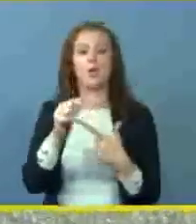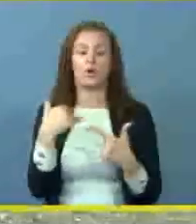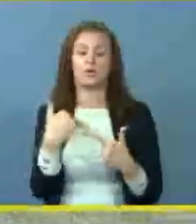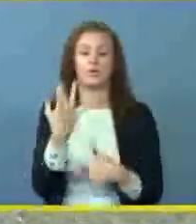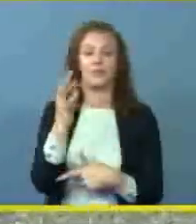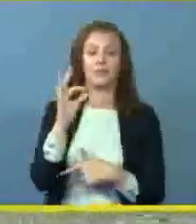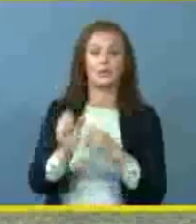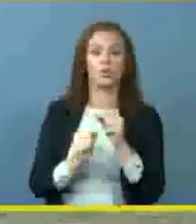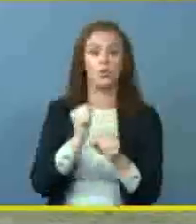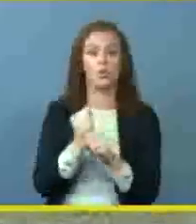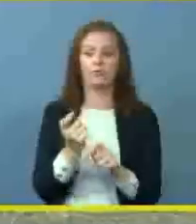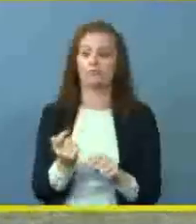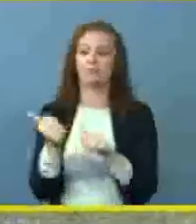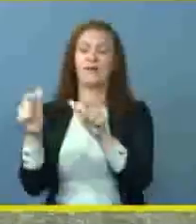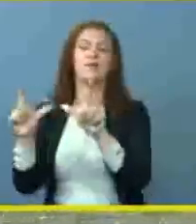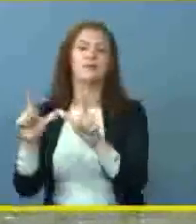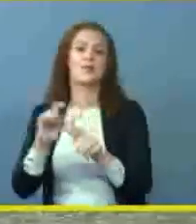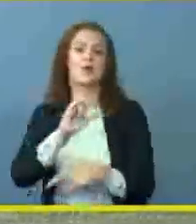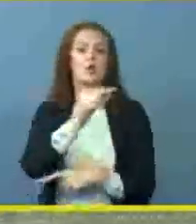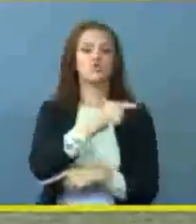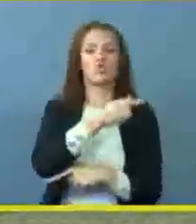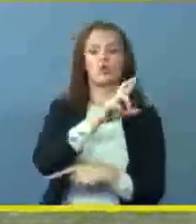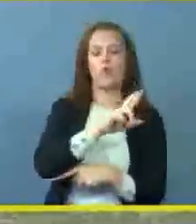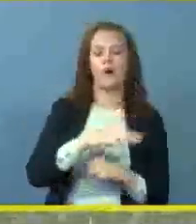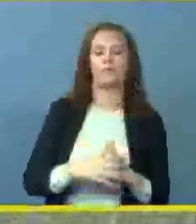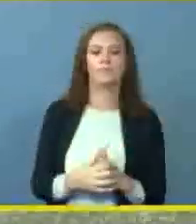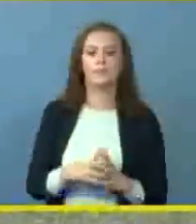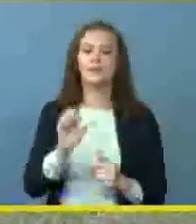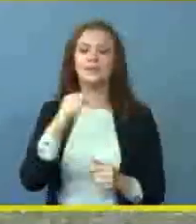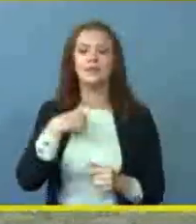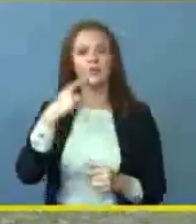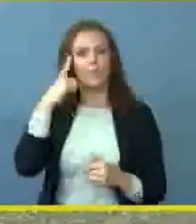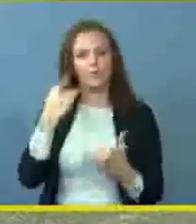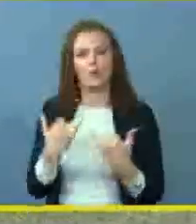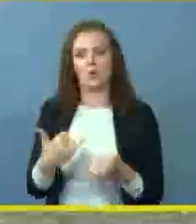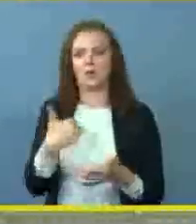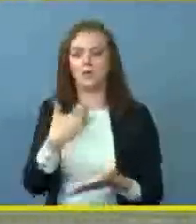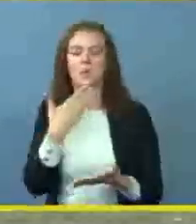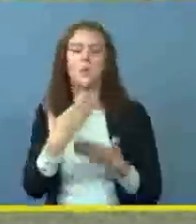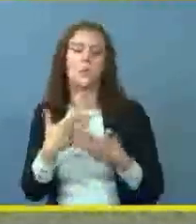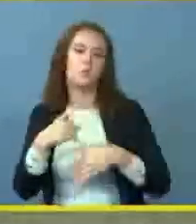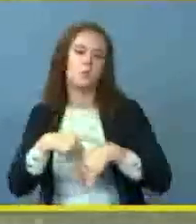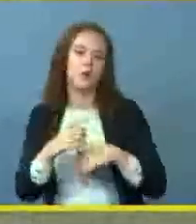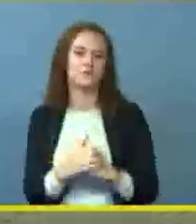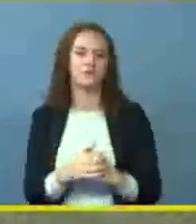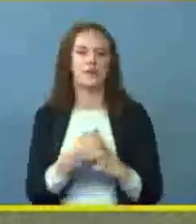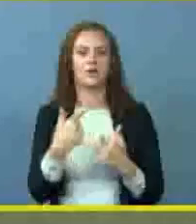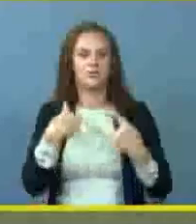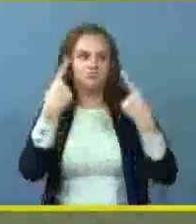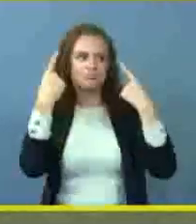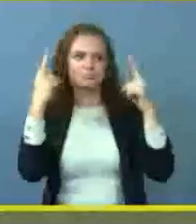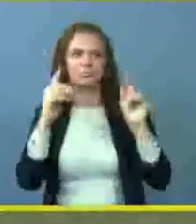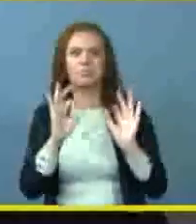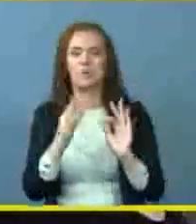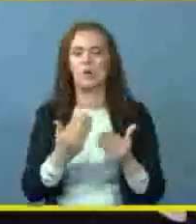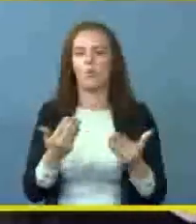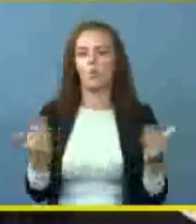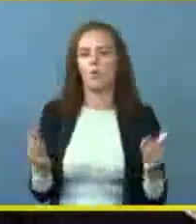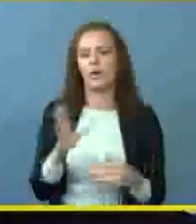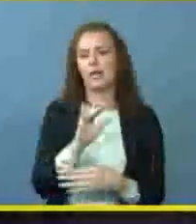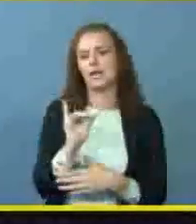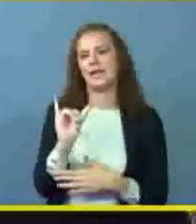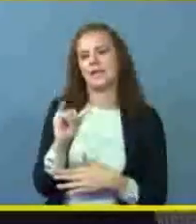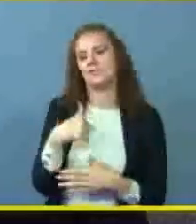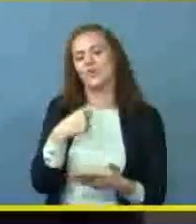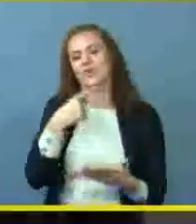solo 19 años le quitó la titularidad a Jürgen Román. Sí, pienso que estoy pasando por un buen momento, me están saliendo las cosas bien y eso